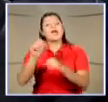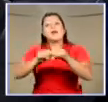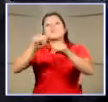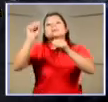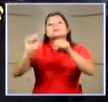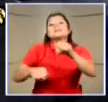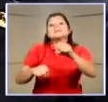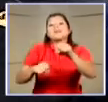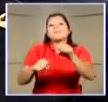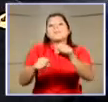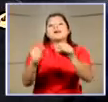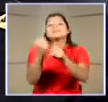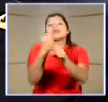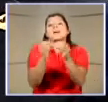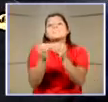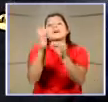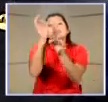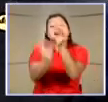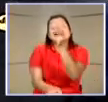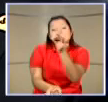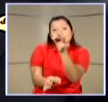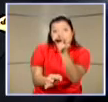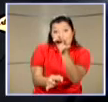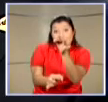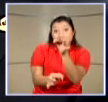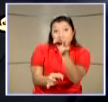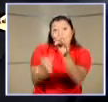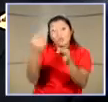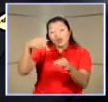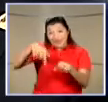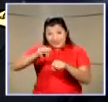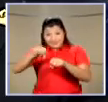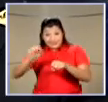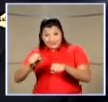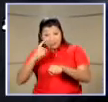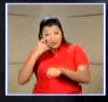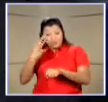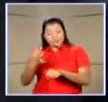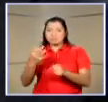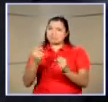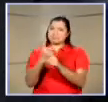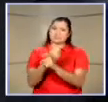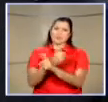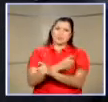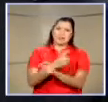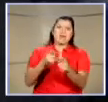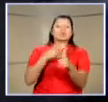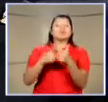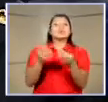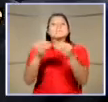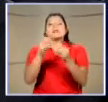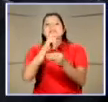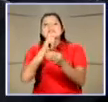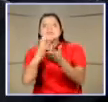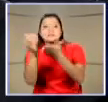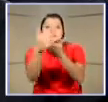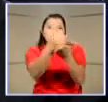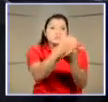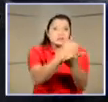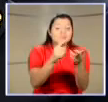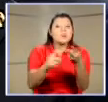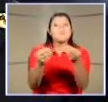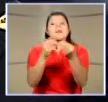hacer mucho más simple el sistema de impuestos que tenemos en este país, en el cual se hace muy difícil de recaudar, muy difícil de